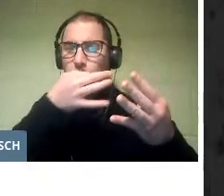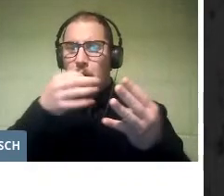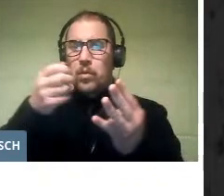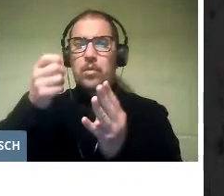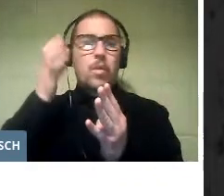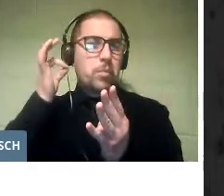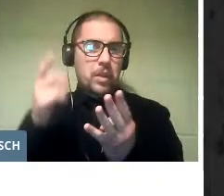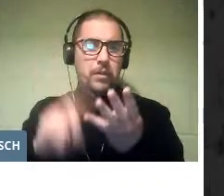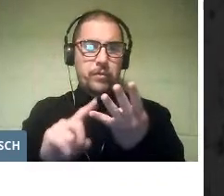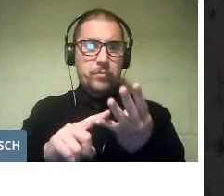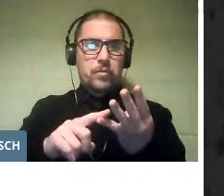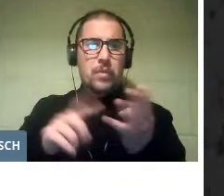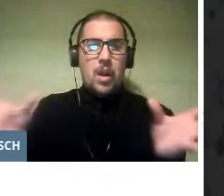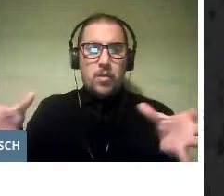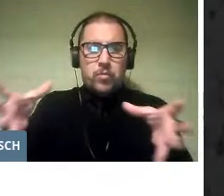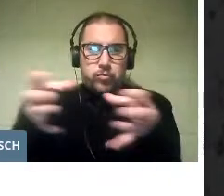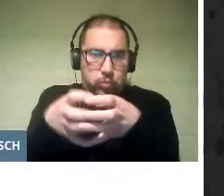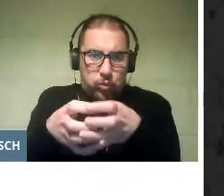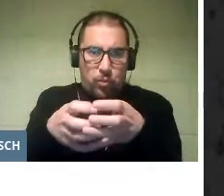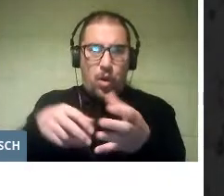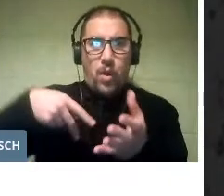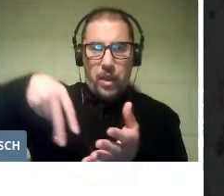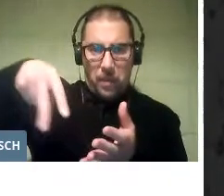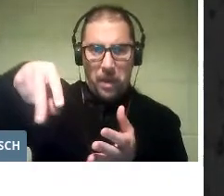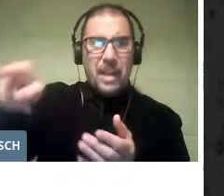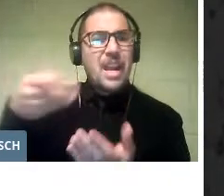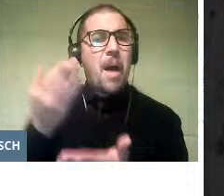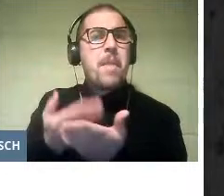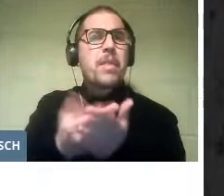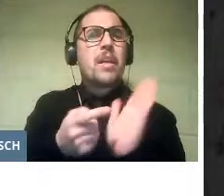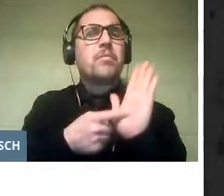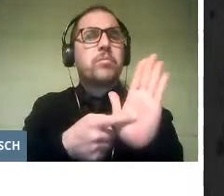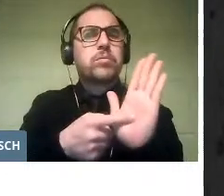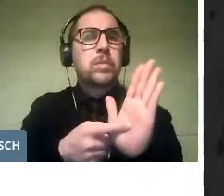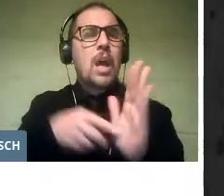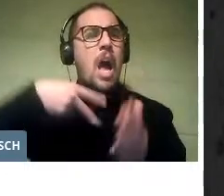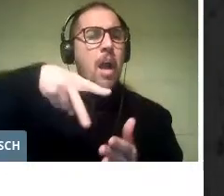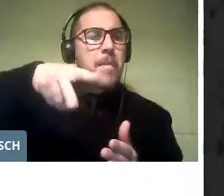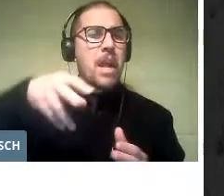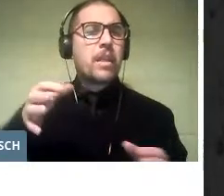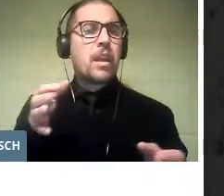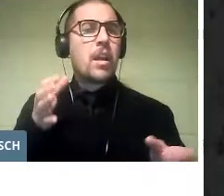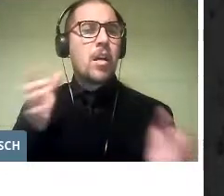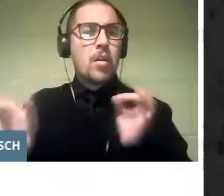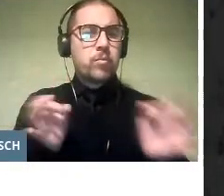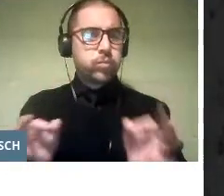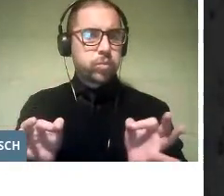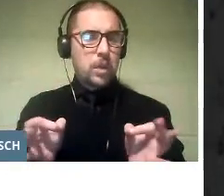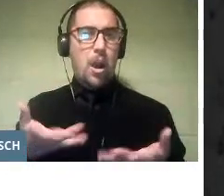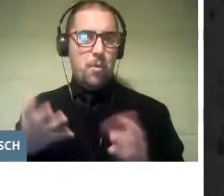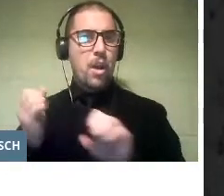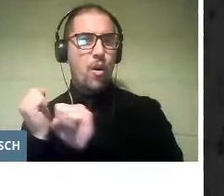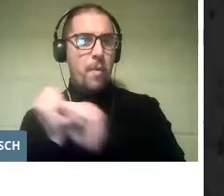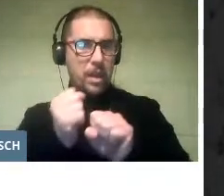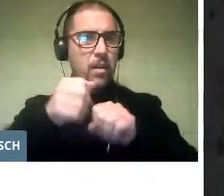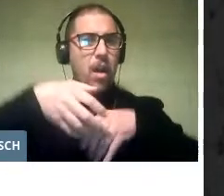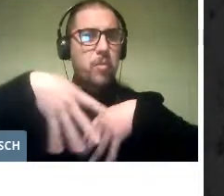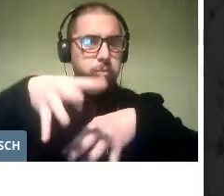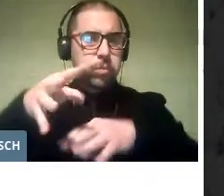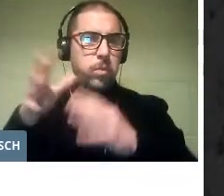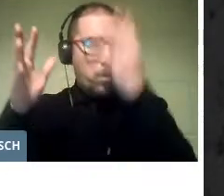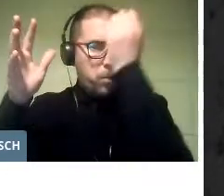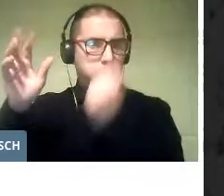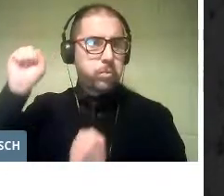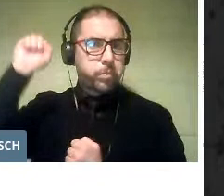una genealogía de caminantes. La autora plantea la flanería femenina como una actividad subversiva e incluso le da un estatus